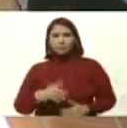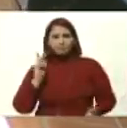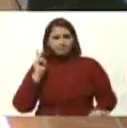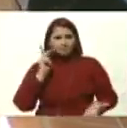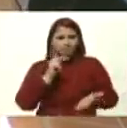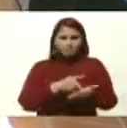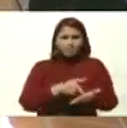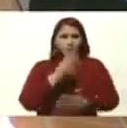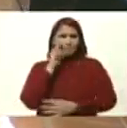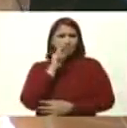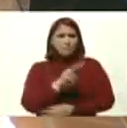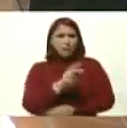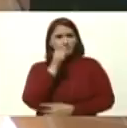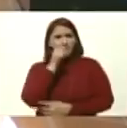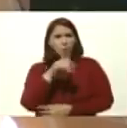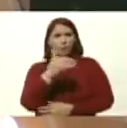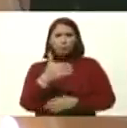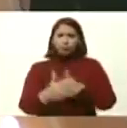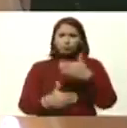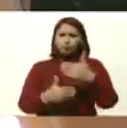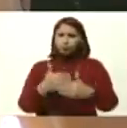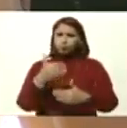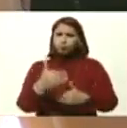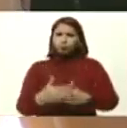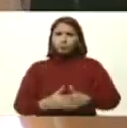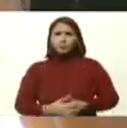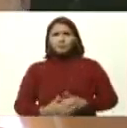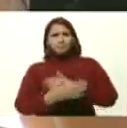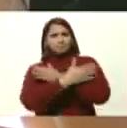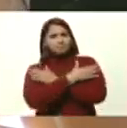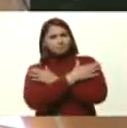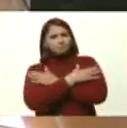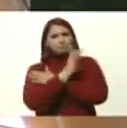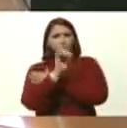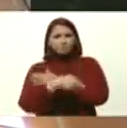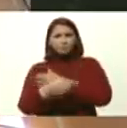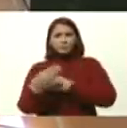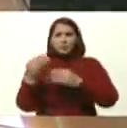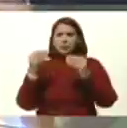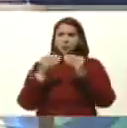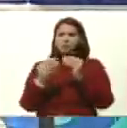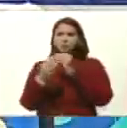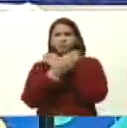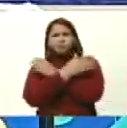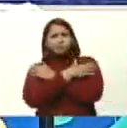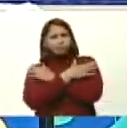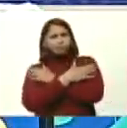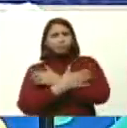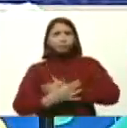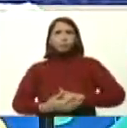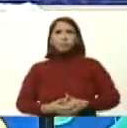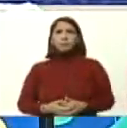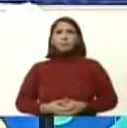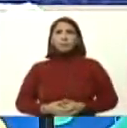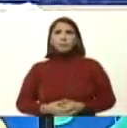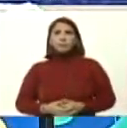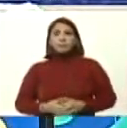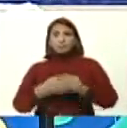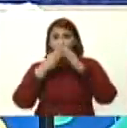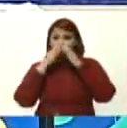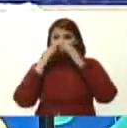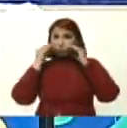pueblo, paso a paso, abrazo a abrazo, beso a beso, con su